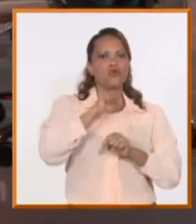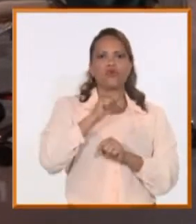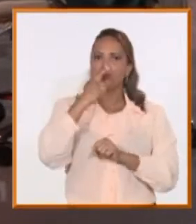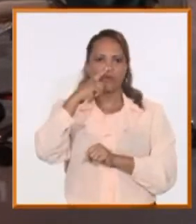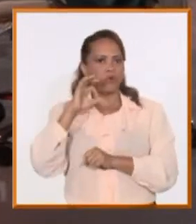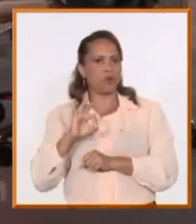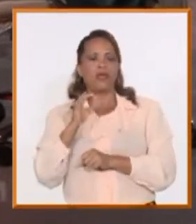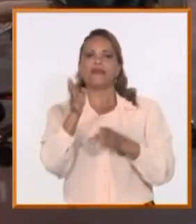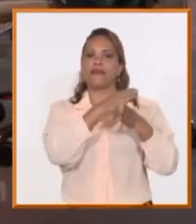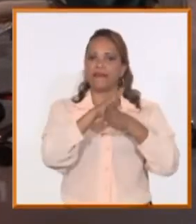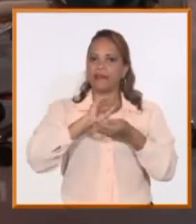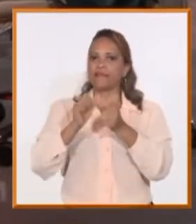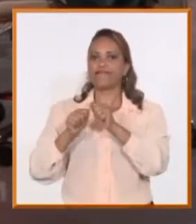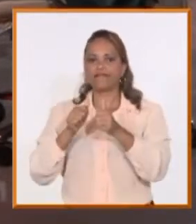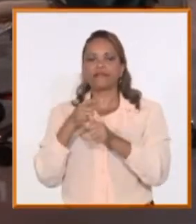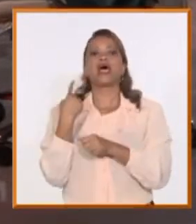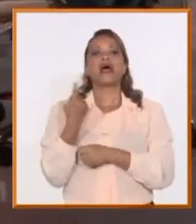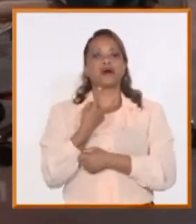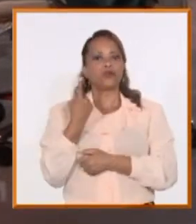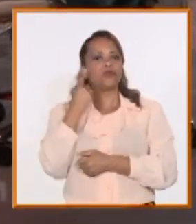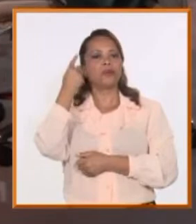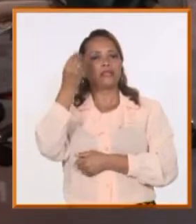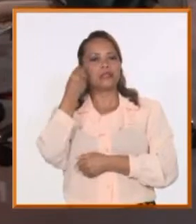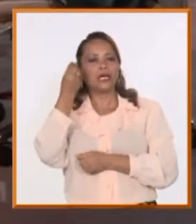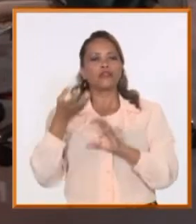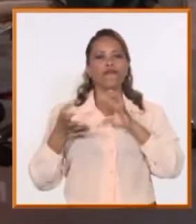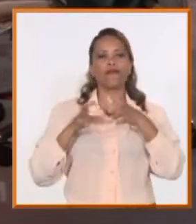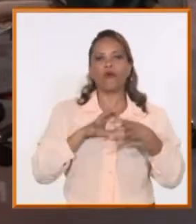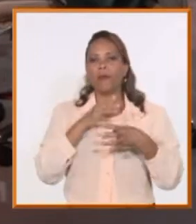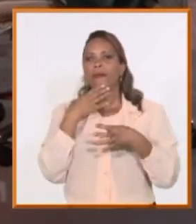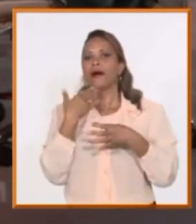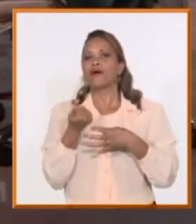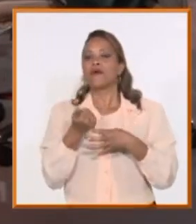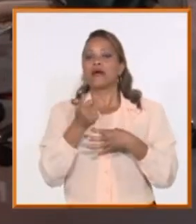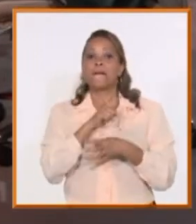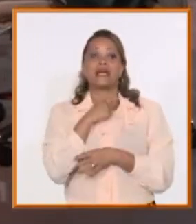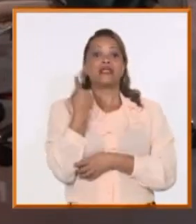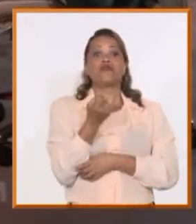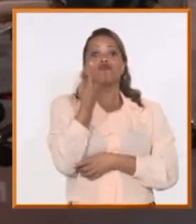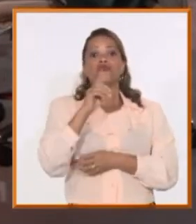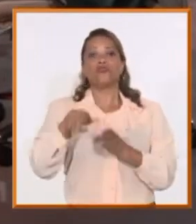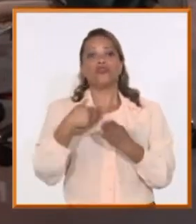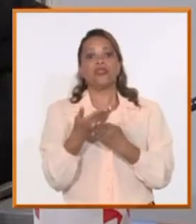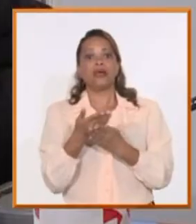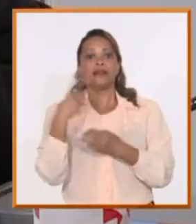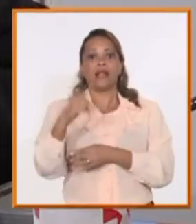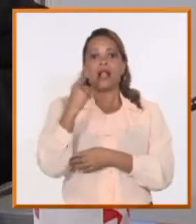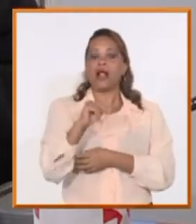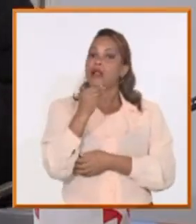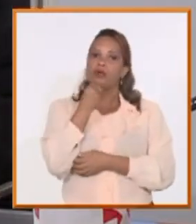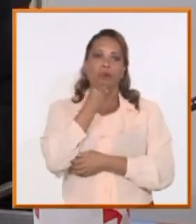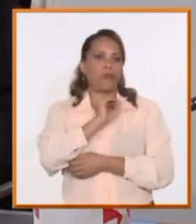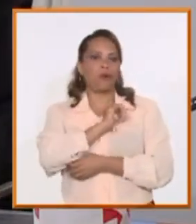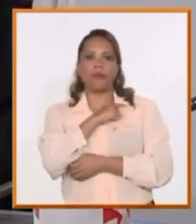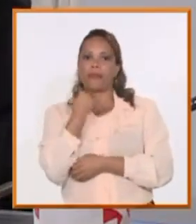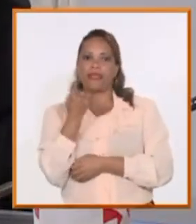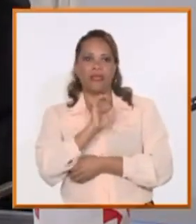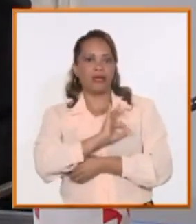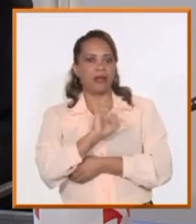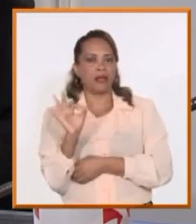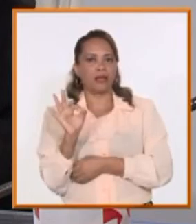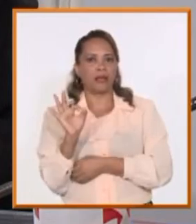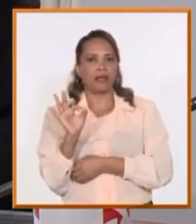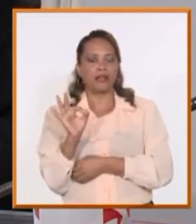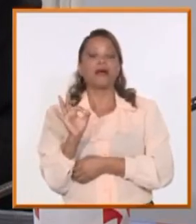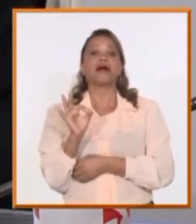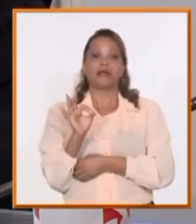sea que estamos pensando en toda esta estrategia, y no se puede perder un día de entrenamiento. Un día de entrenamiento que tú pierdes es una deuda. Además, después que